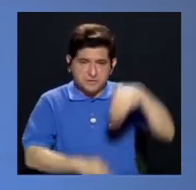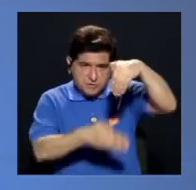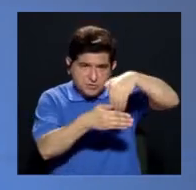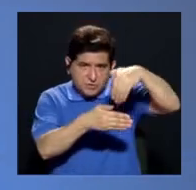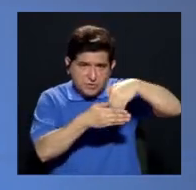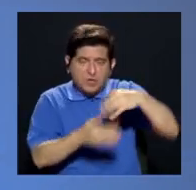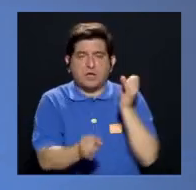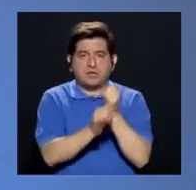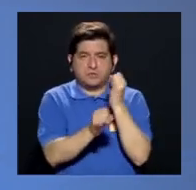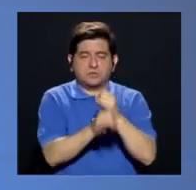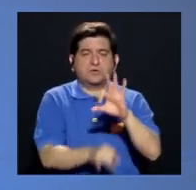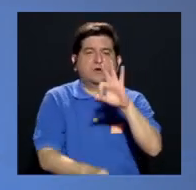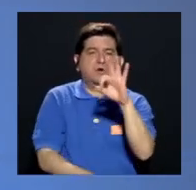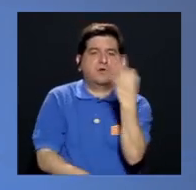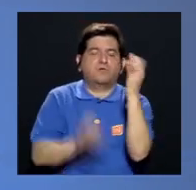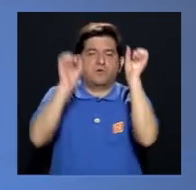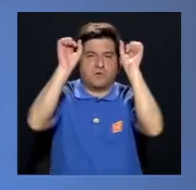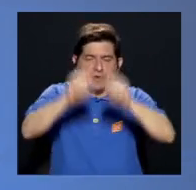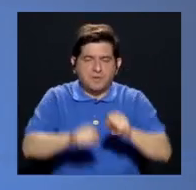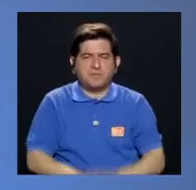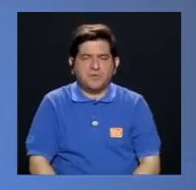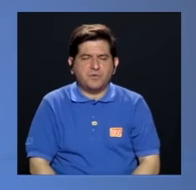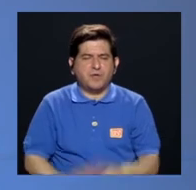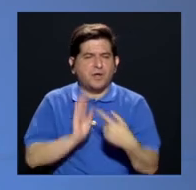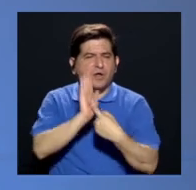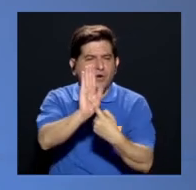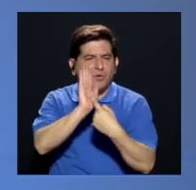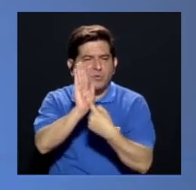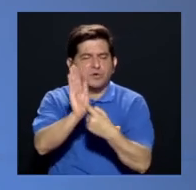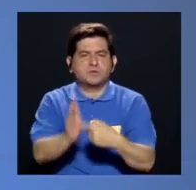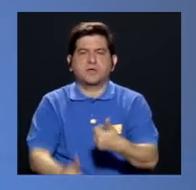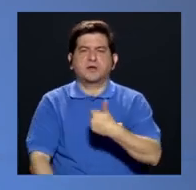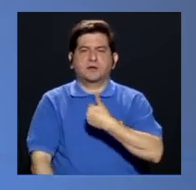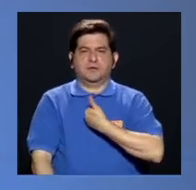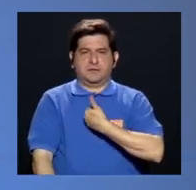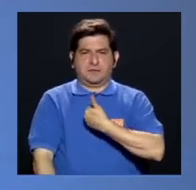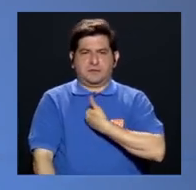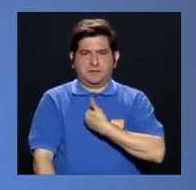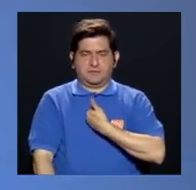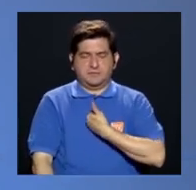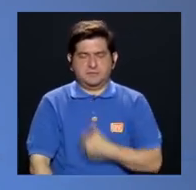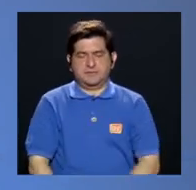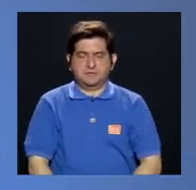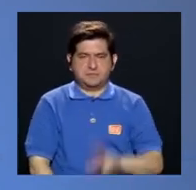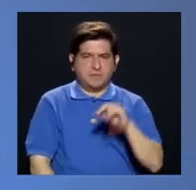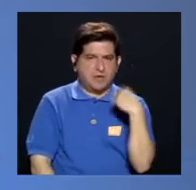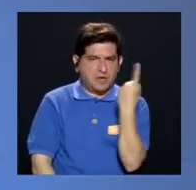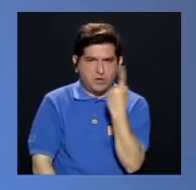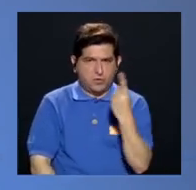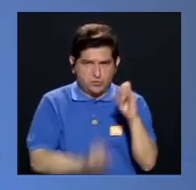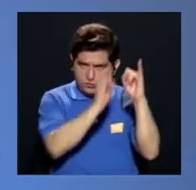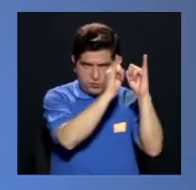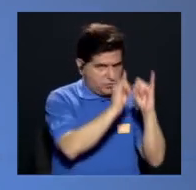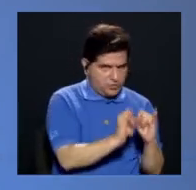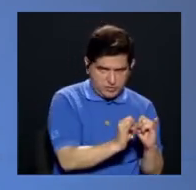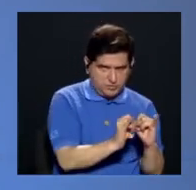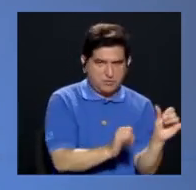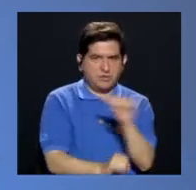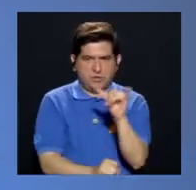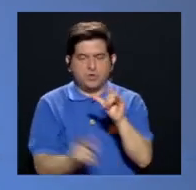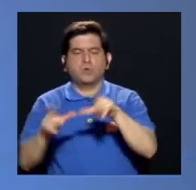institucional como un medio para visibilizar la propia, no solo individual, sino